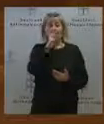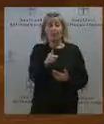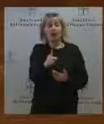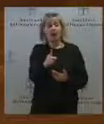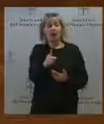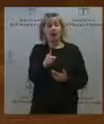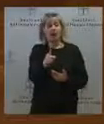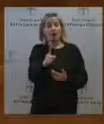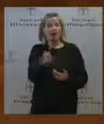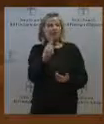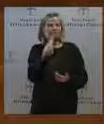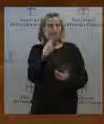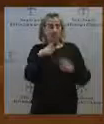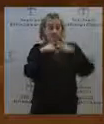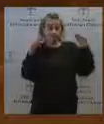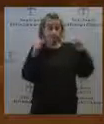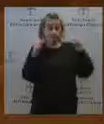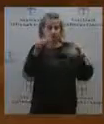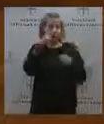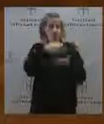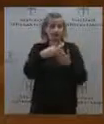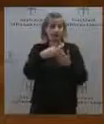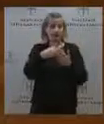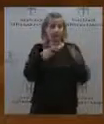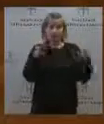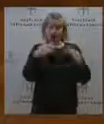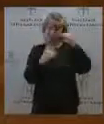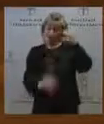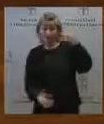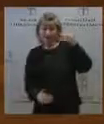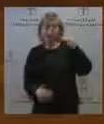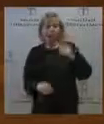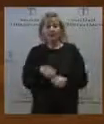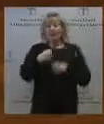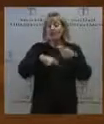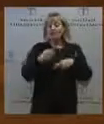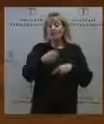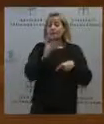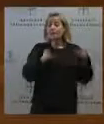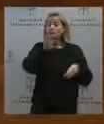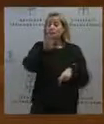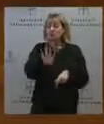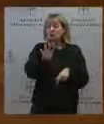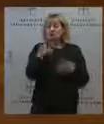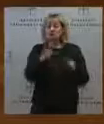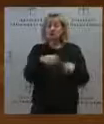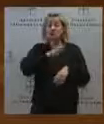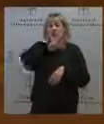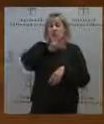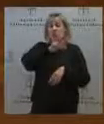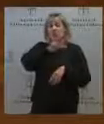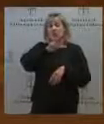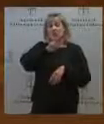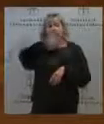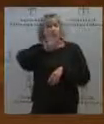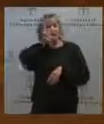habitantes. Una familia de 4 personas tendría un coste por la sanidad pública de 8.000 euros anuales. Basta con hacer una